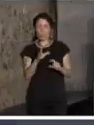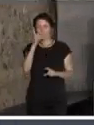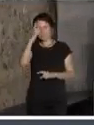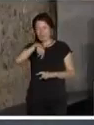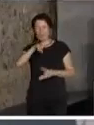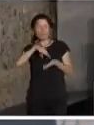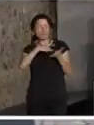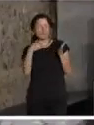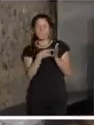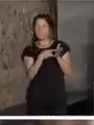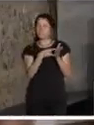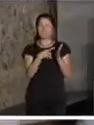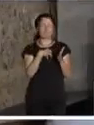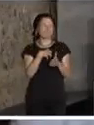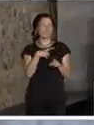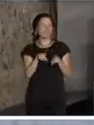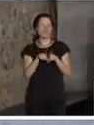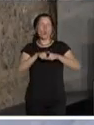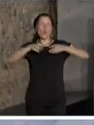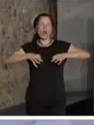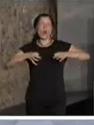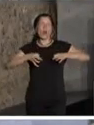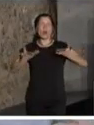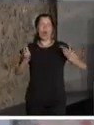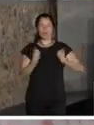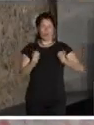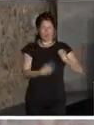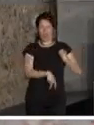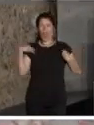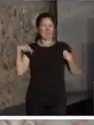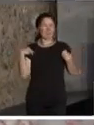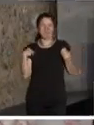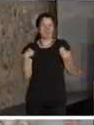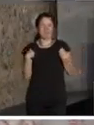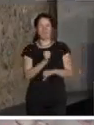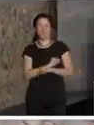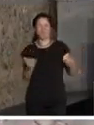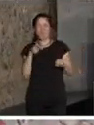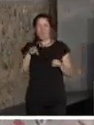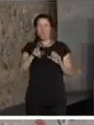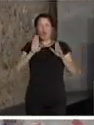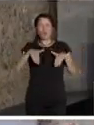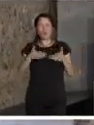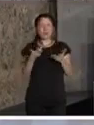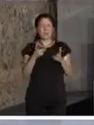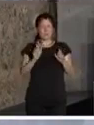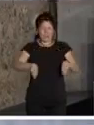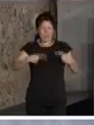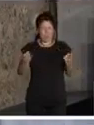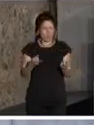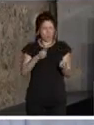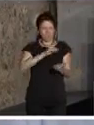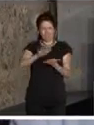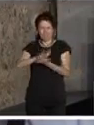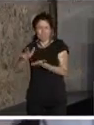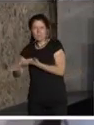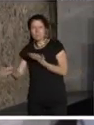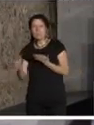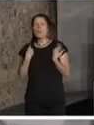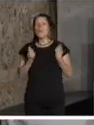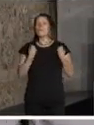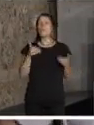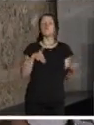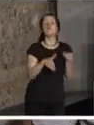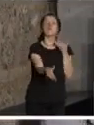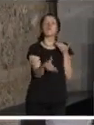que este sistema no es capaz de garantizar la vida este sistema provoca ecocidios y arriesga la vida futura